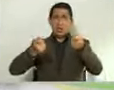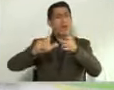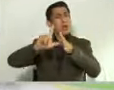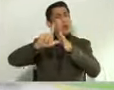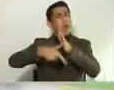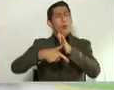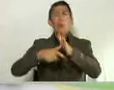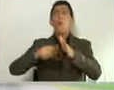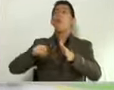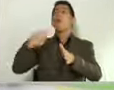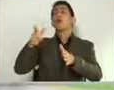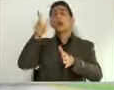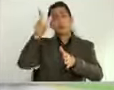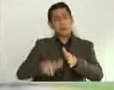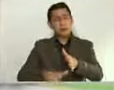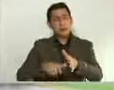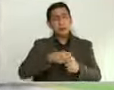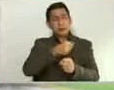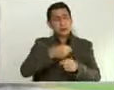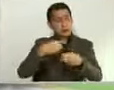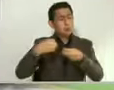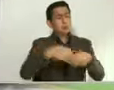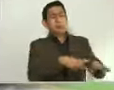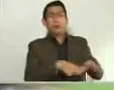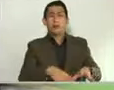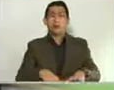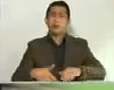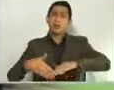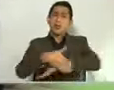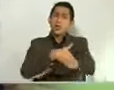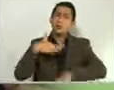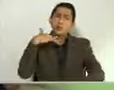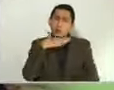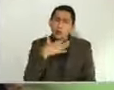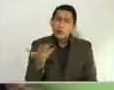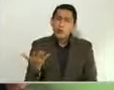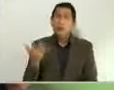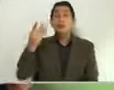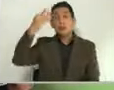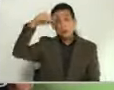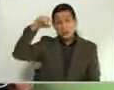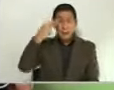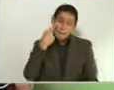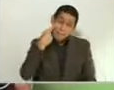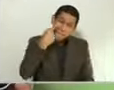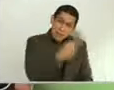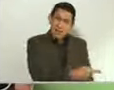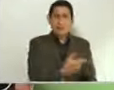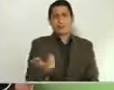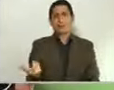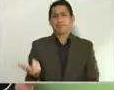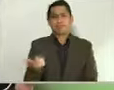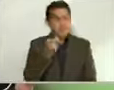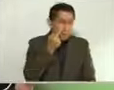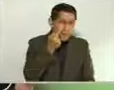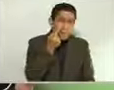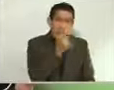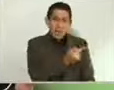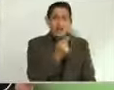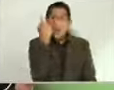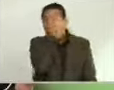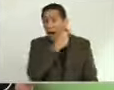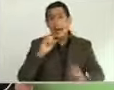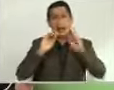2 minutos, ensuciando, claro, no su vereda, sino la vereda del vecino. Entonces, ¿qué estamos haciendo ahora? Porque la cámara detecta la cara exacta y a la